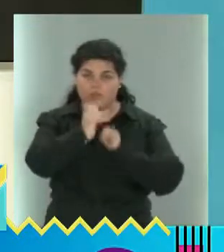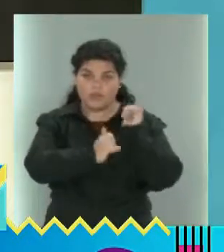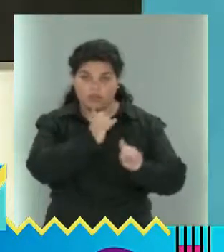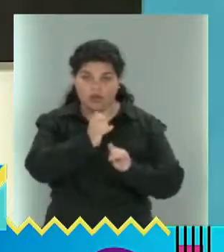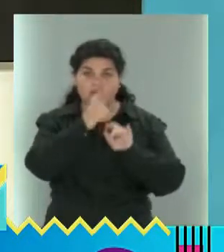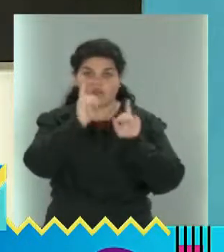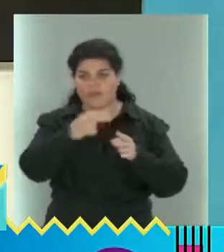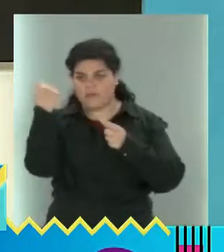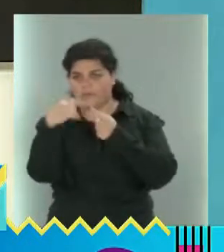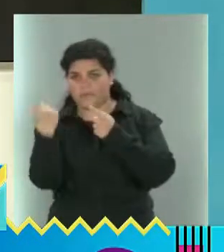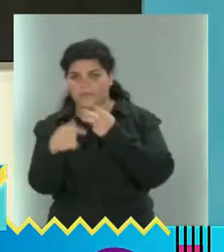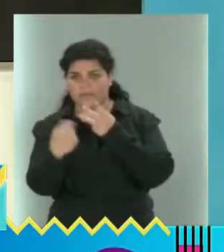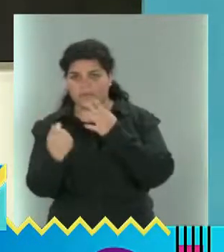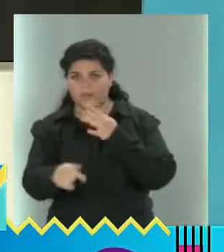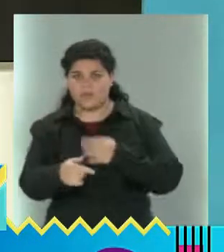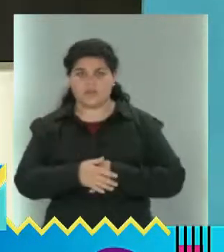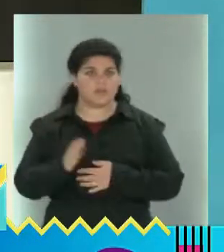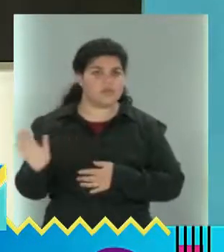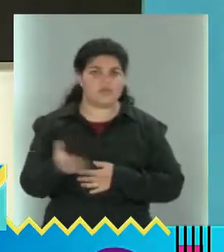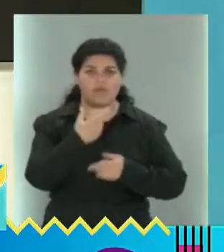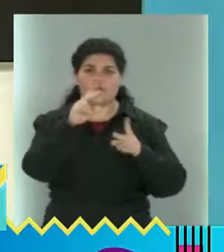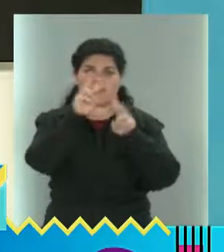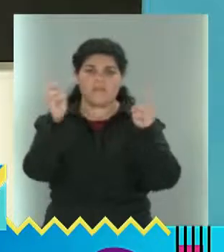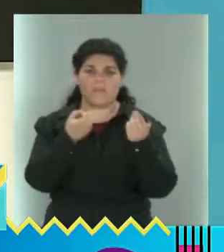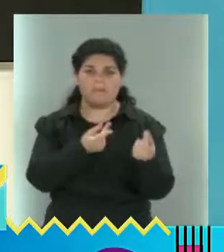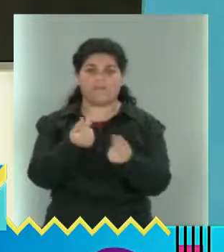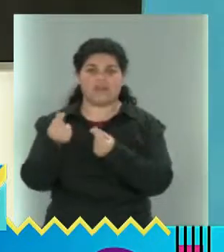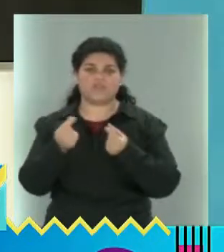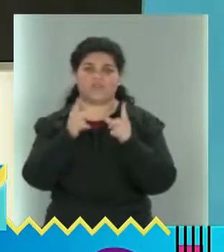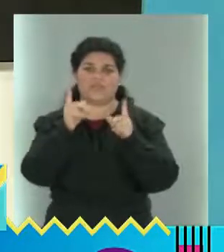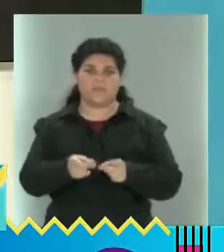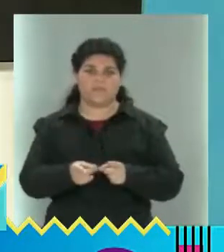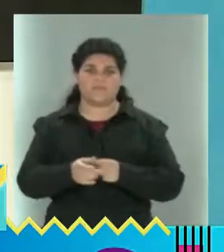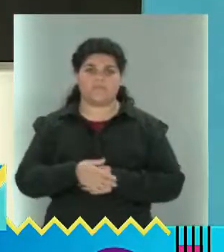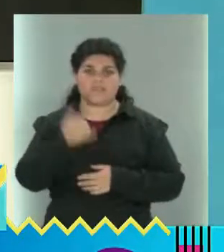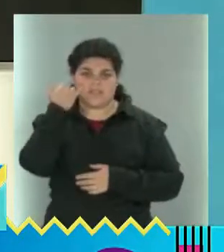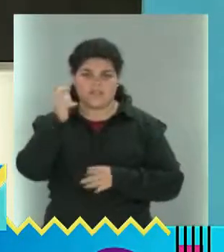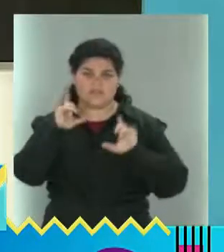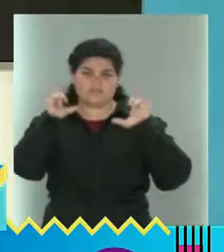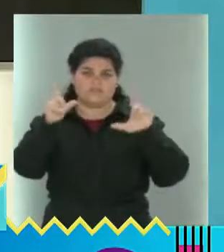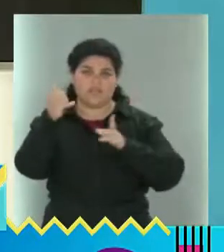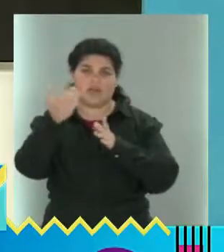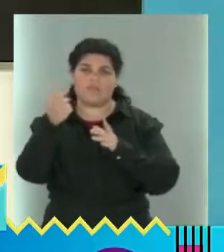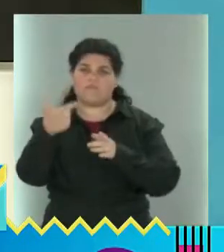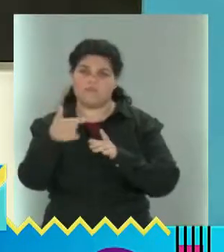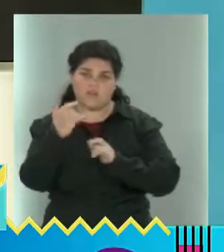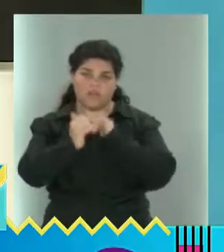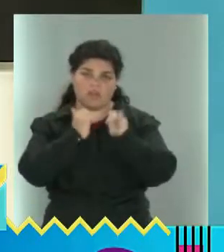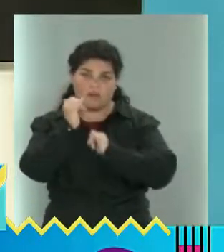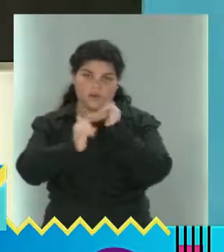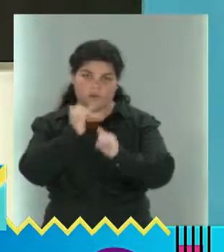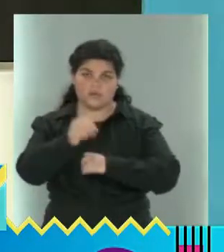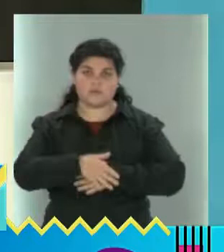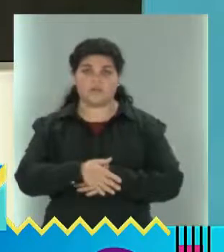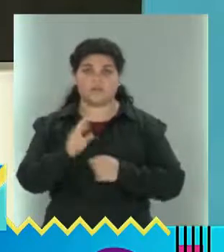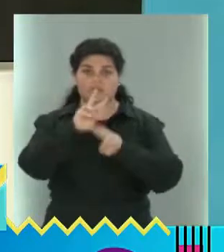después en toda la cadena en cuanto a los precios, ¿sí? Lo veíamos también recién en el clip. Para decirlo en relación a